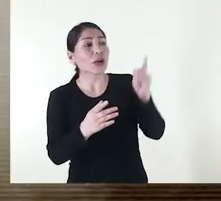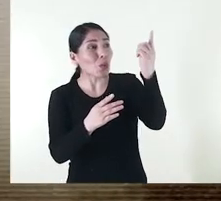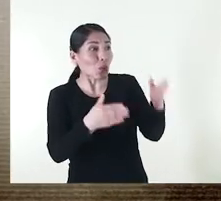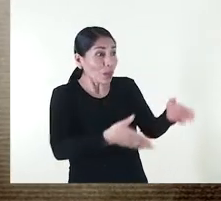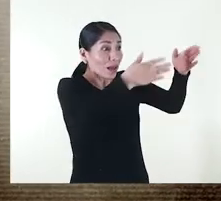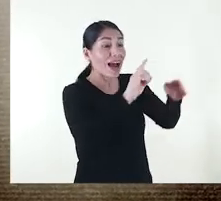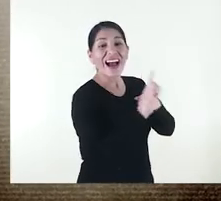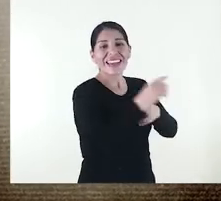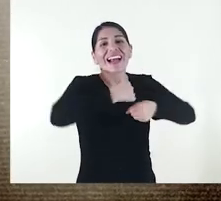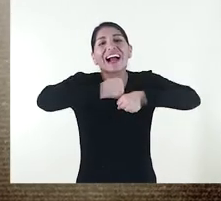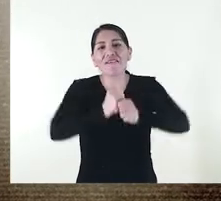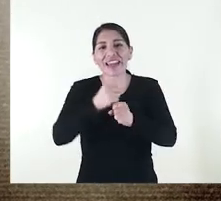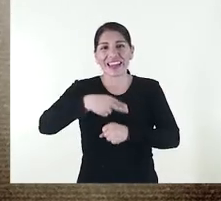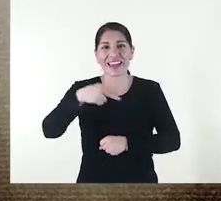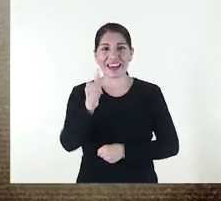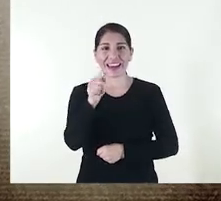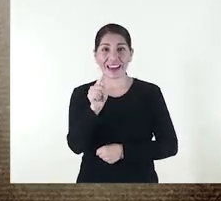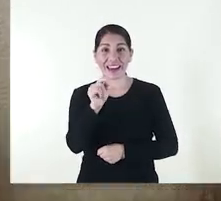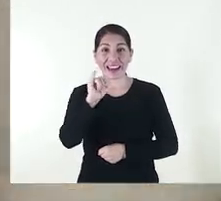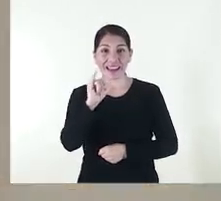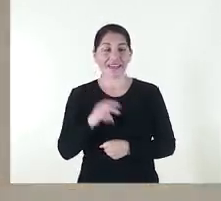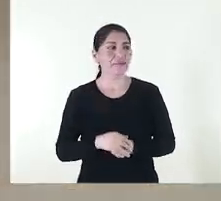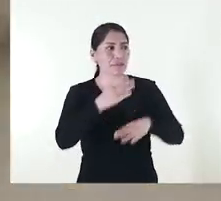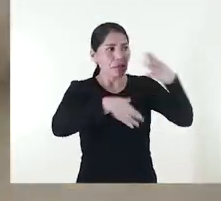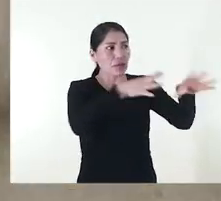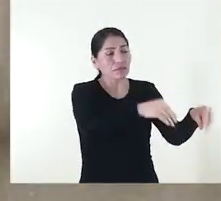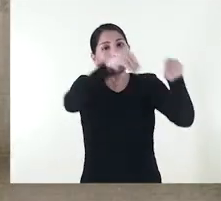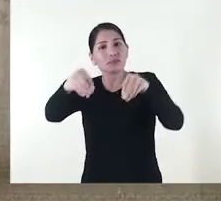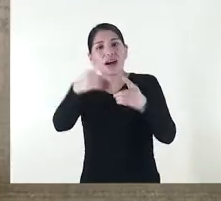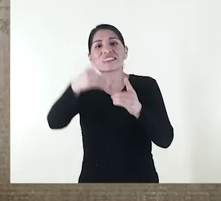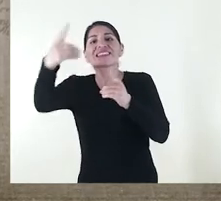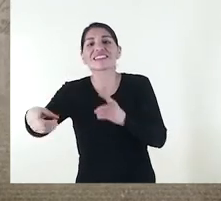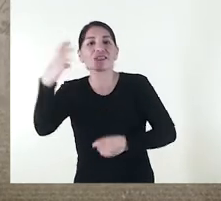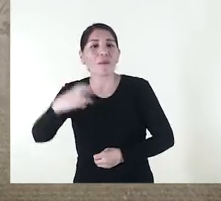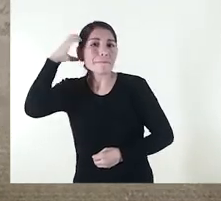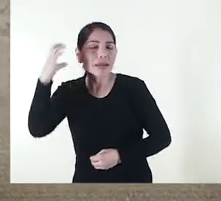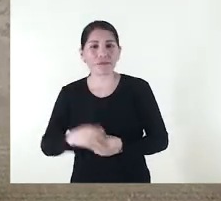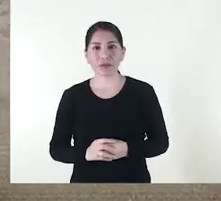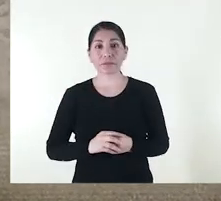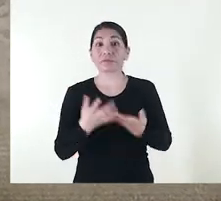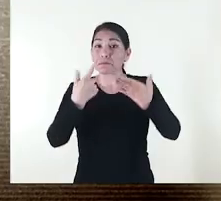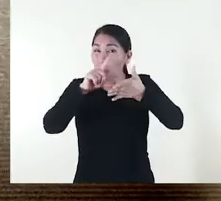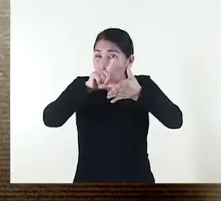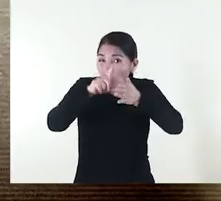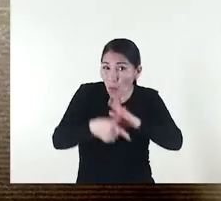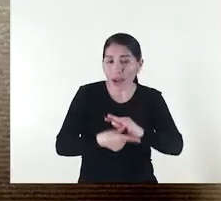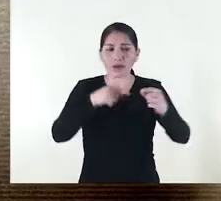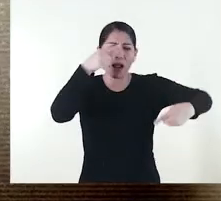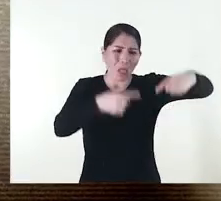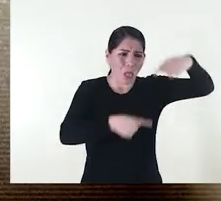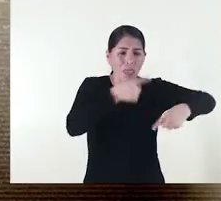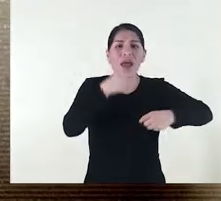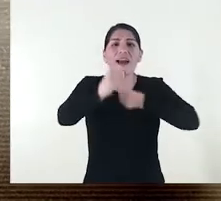ellos se asentó el famoso Café Haití, que años más tarde se mudaría a una ubicación central en el distrito de Miraflores. Sin embargo,